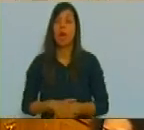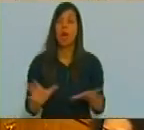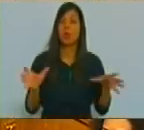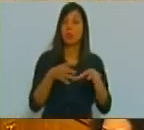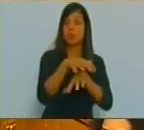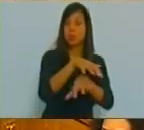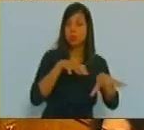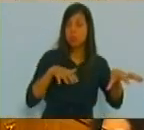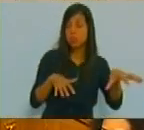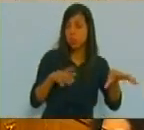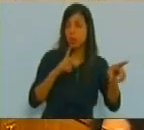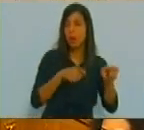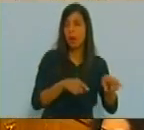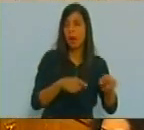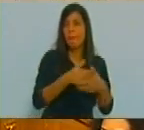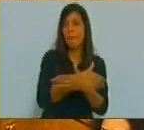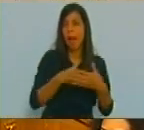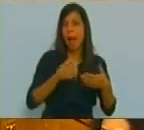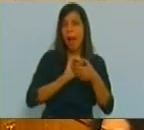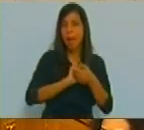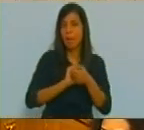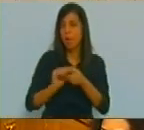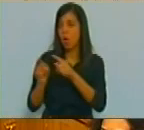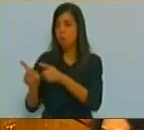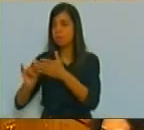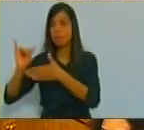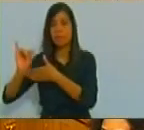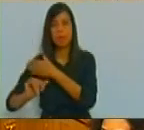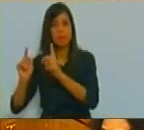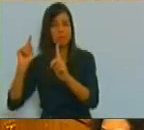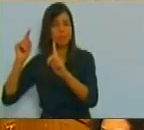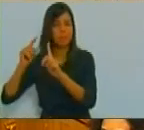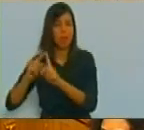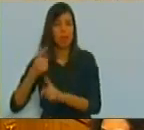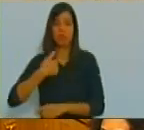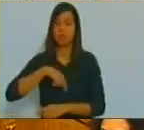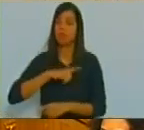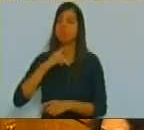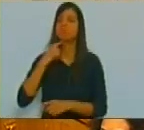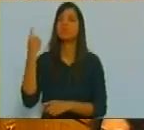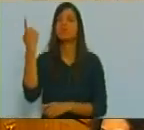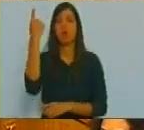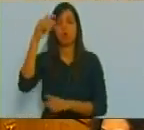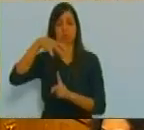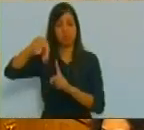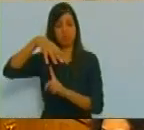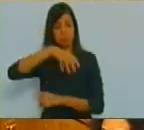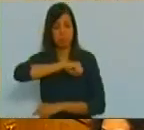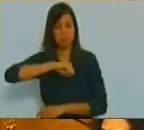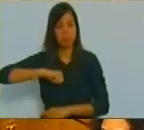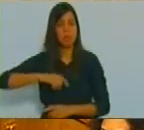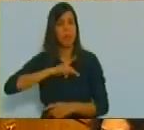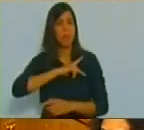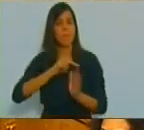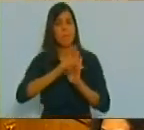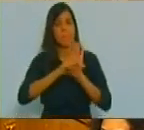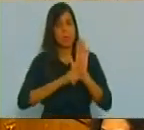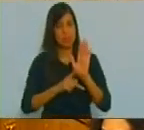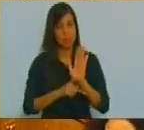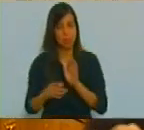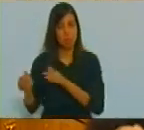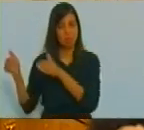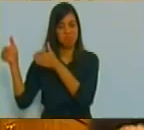me quedo solo con el principio y soy capaz de irme solo a la tumba con ese principio no nos olvidemos de chávez